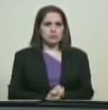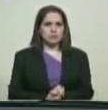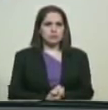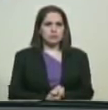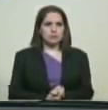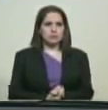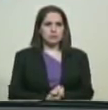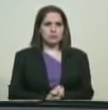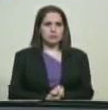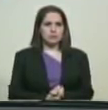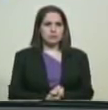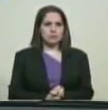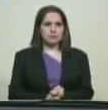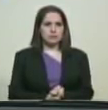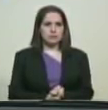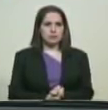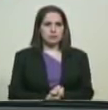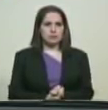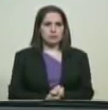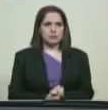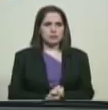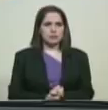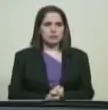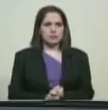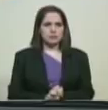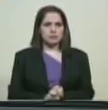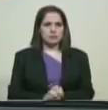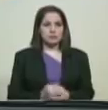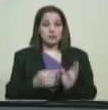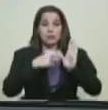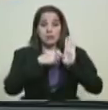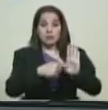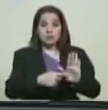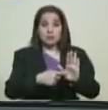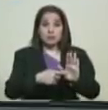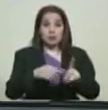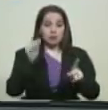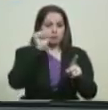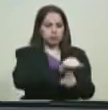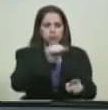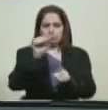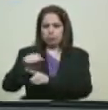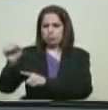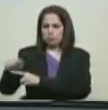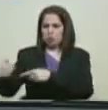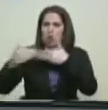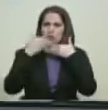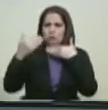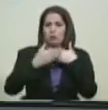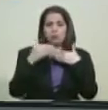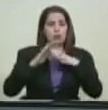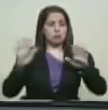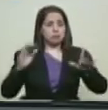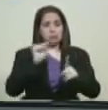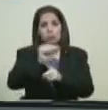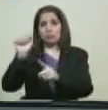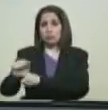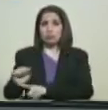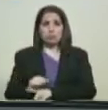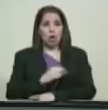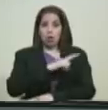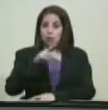y que vamos a seguir neutralizando y derrotando. Tengan la seguridad ustedes, tengan ninguna duda que vamos a